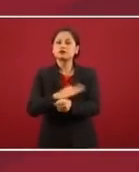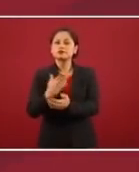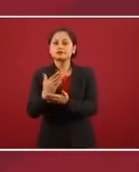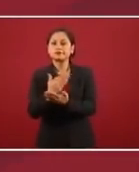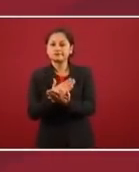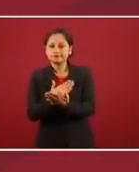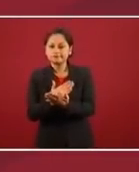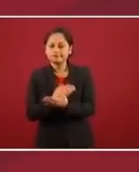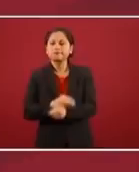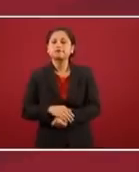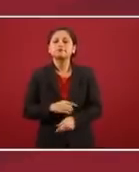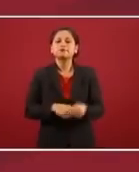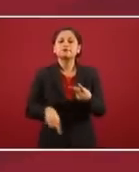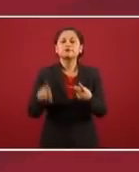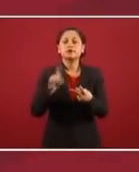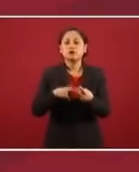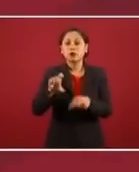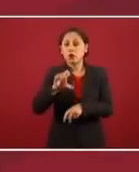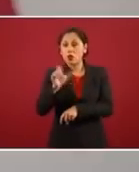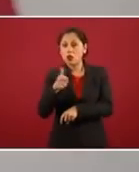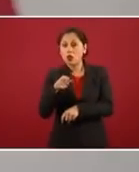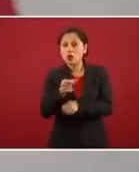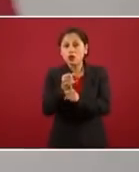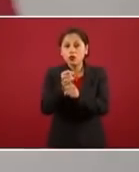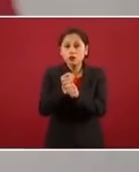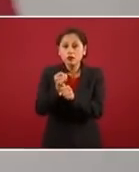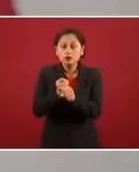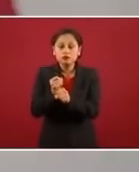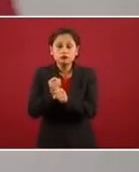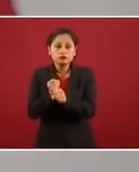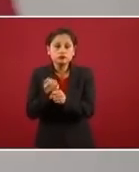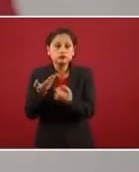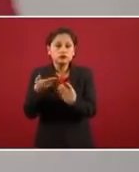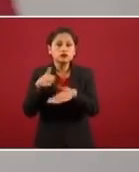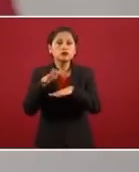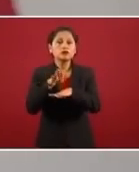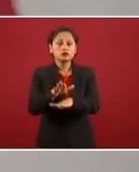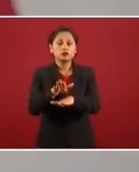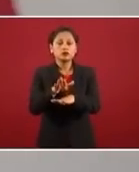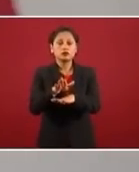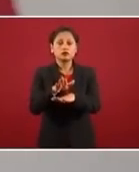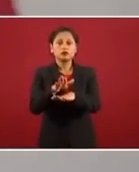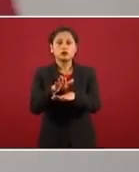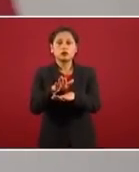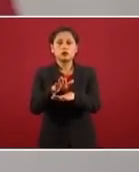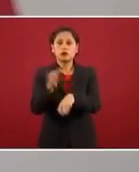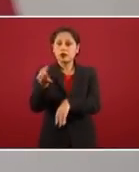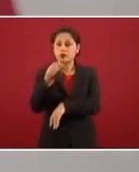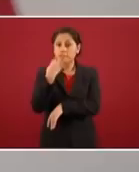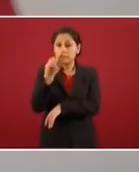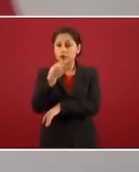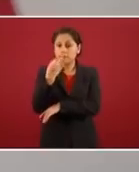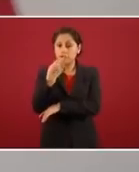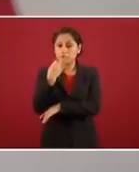es un ensayo clínico controlado sobre un medicamento que se llama